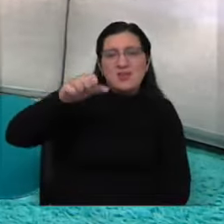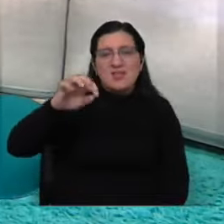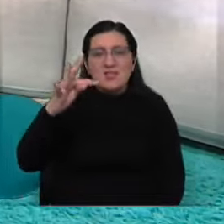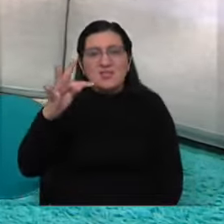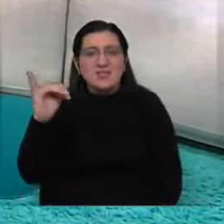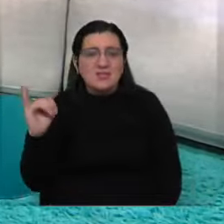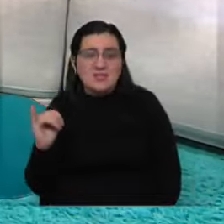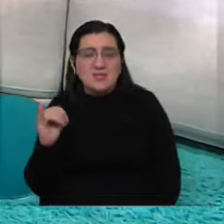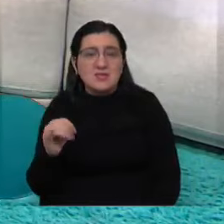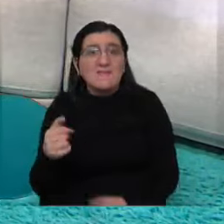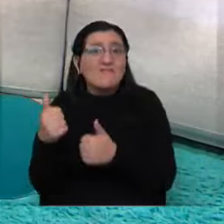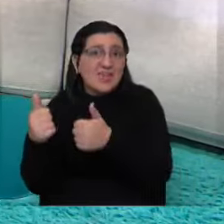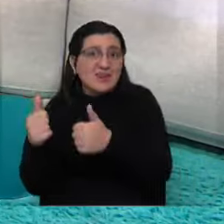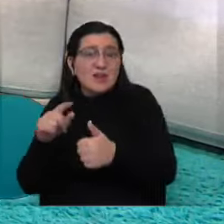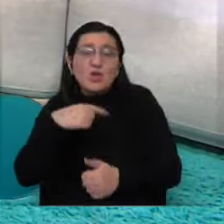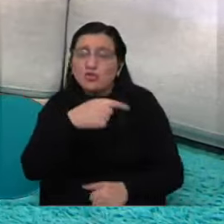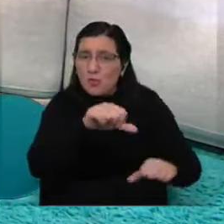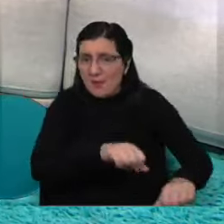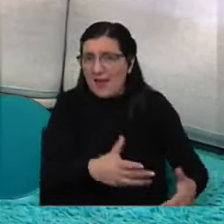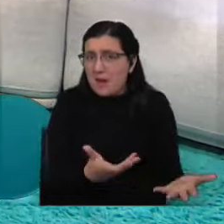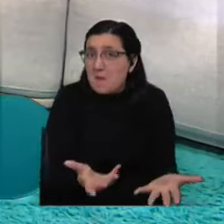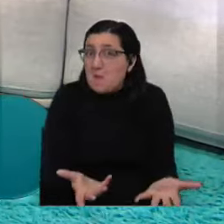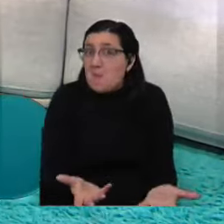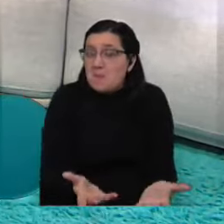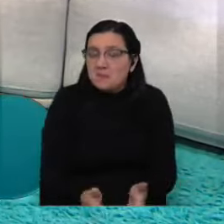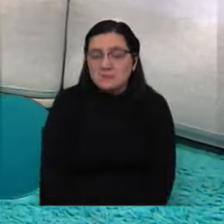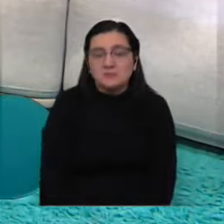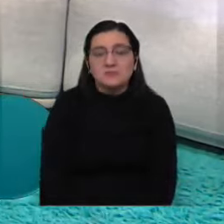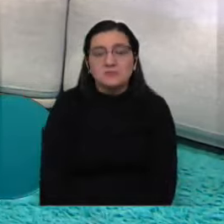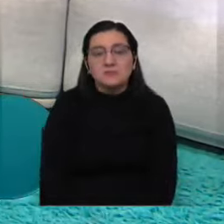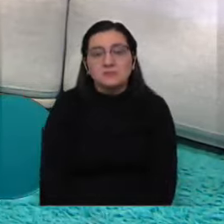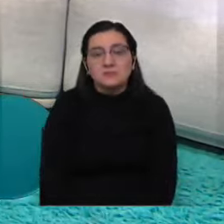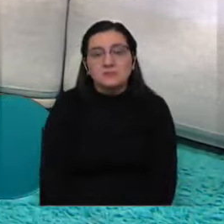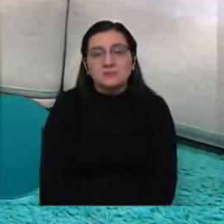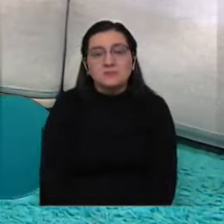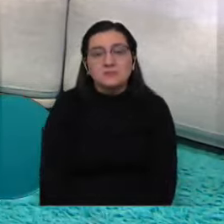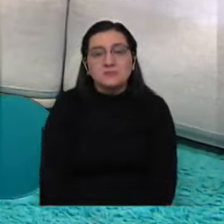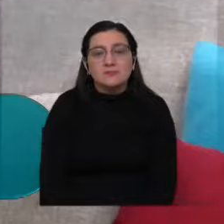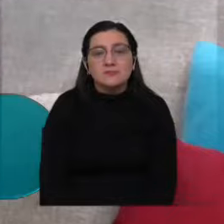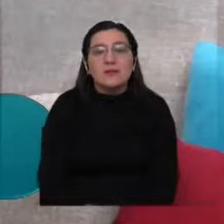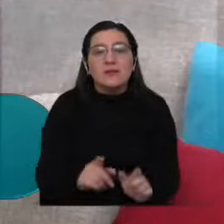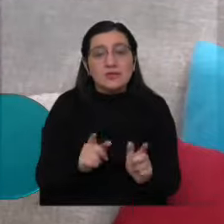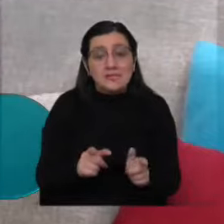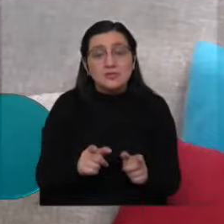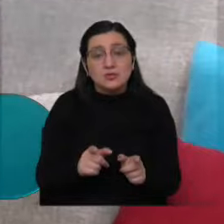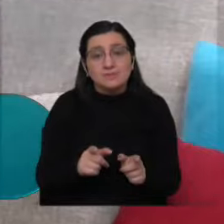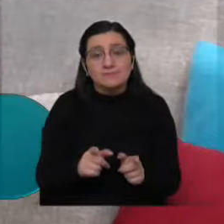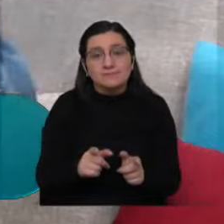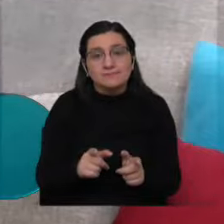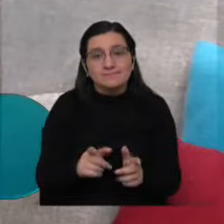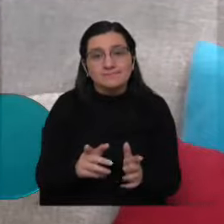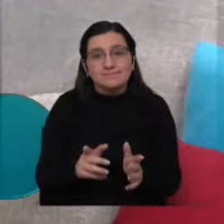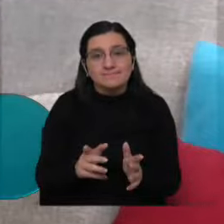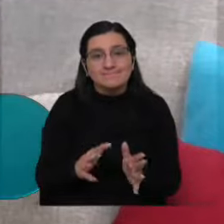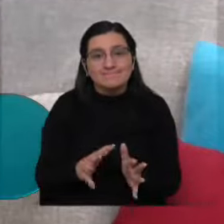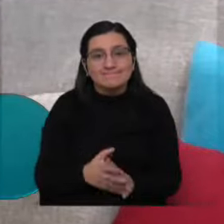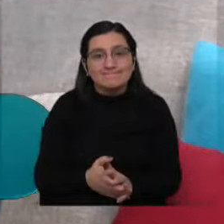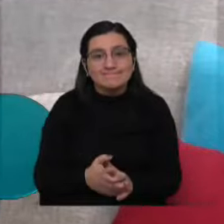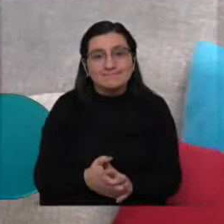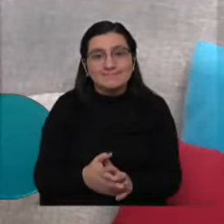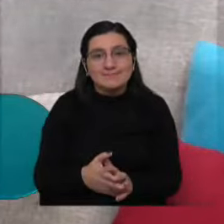sí no y el resto venimos como a refundar toda esa poesía y Y eso de alguna forma recala no en esto como en el en en el